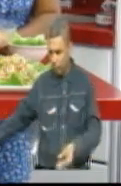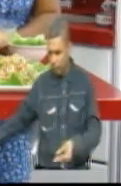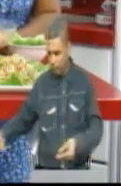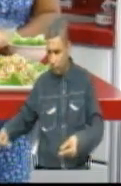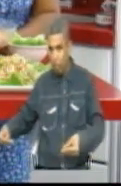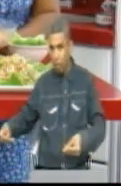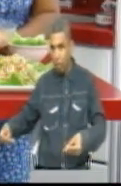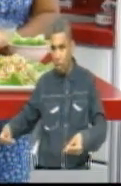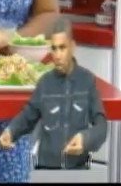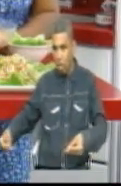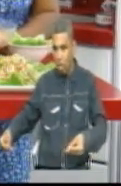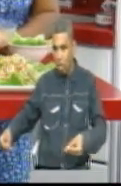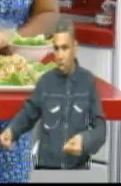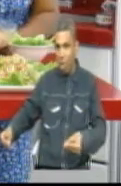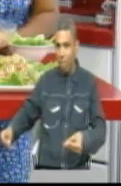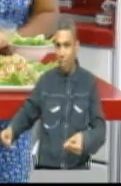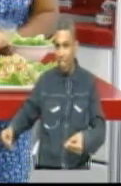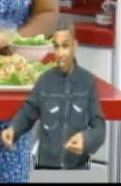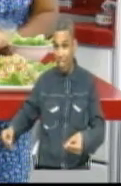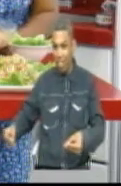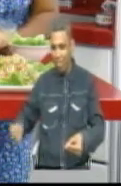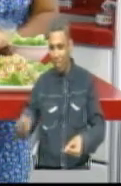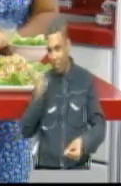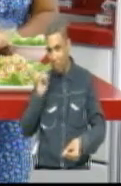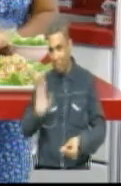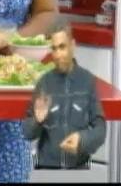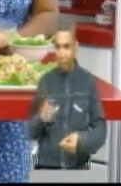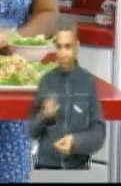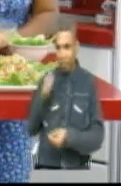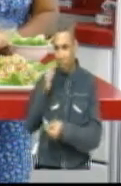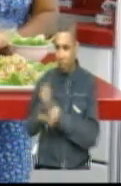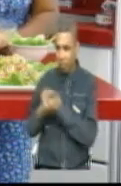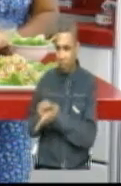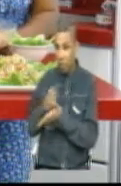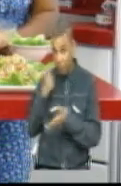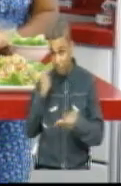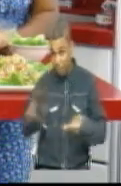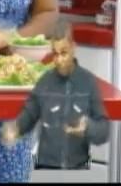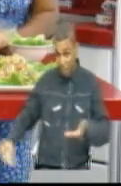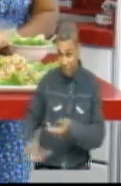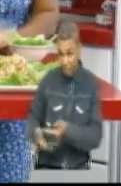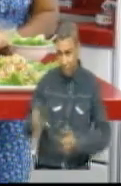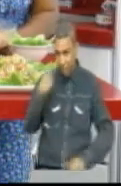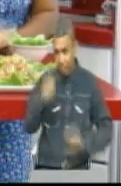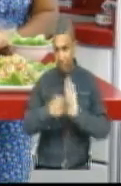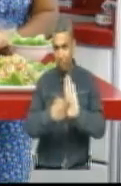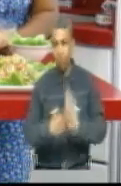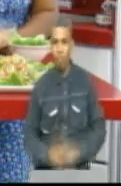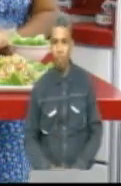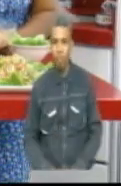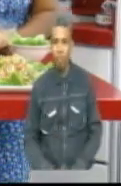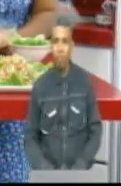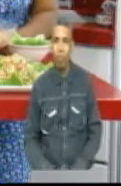pero fuera me colabora mente retirándose en la tablita de abajo que apreciarlo acá un poco me